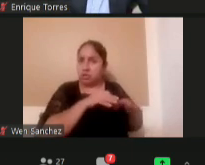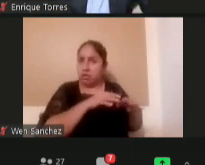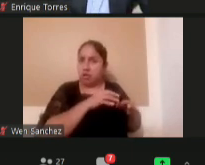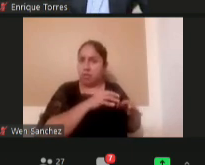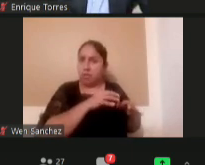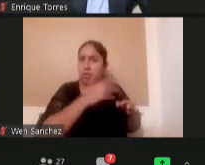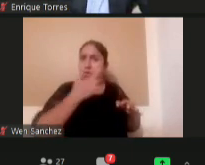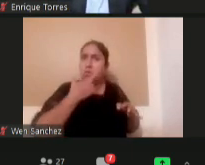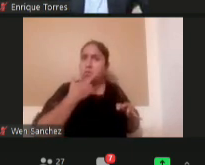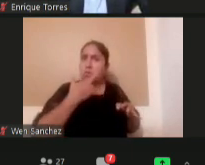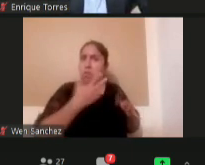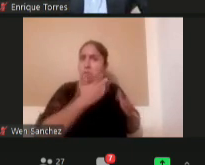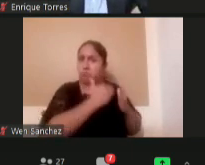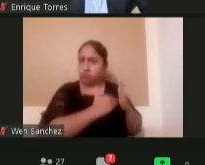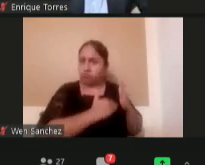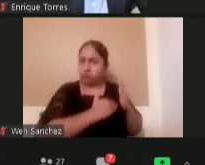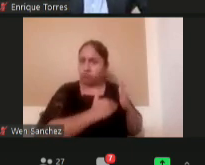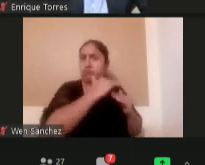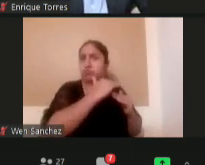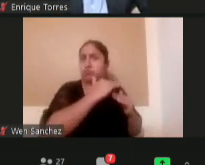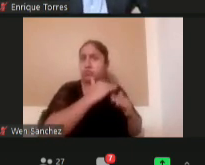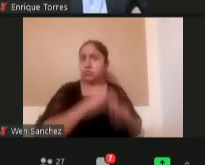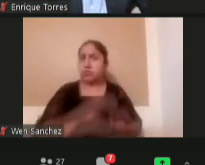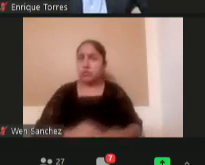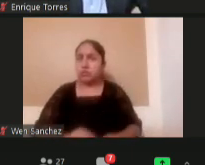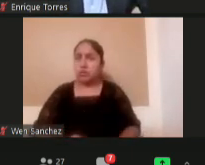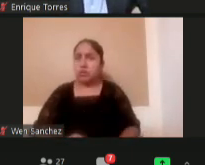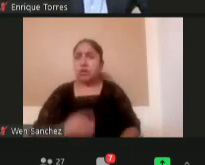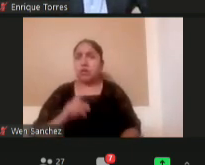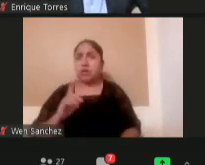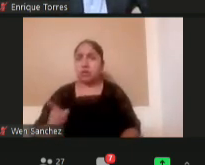En relación a lo que mencionaba el regidor Enrique,